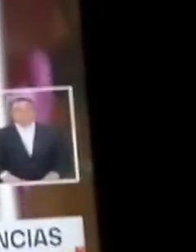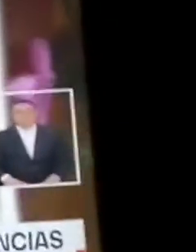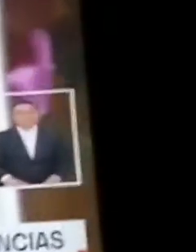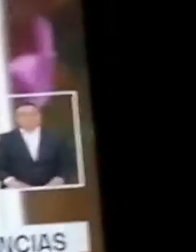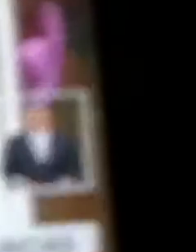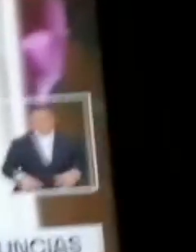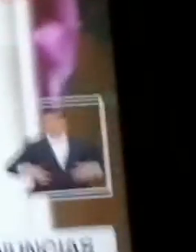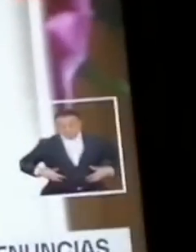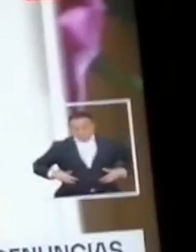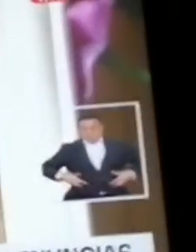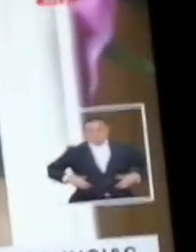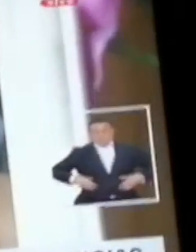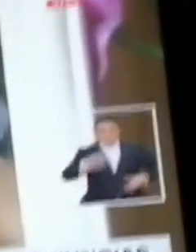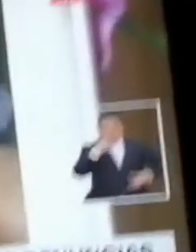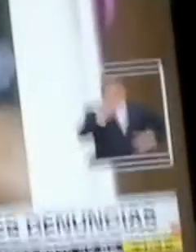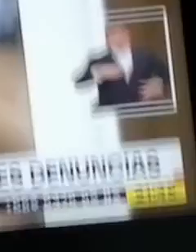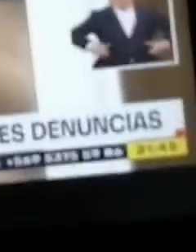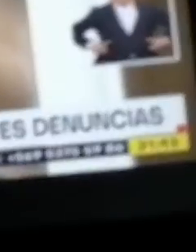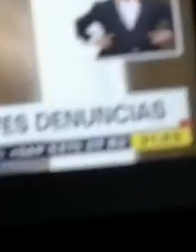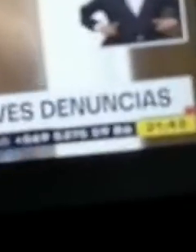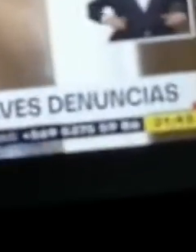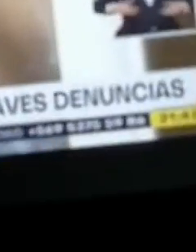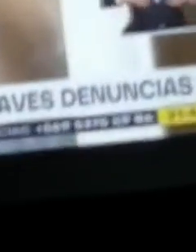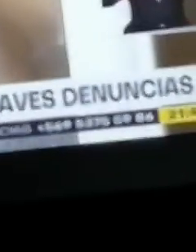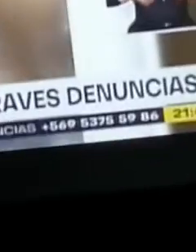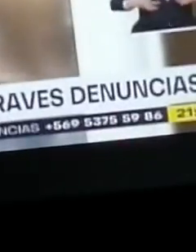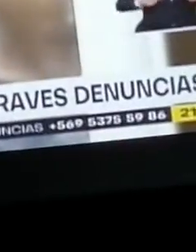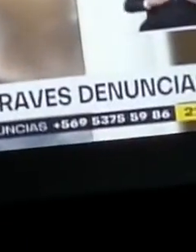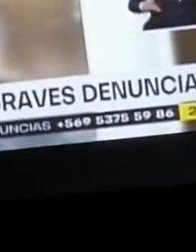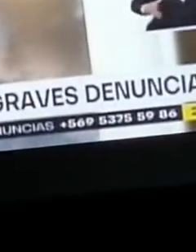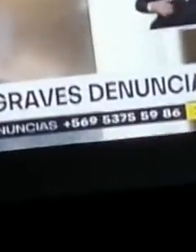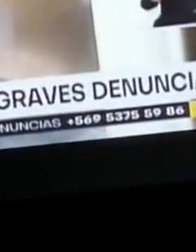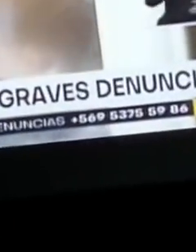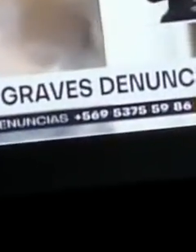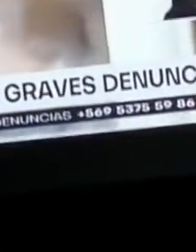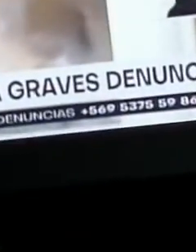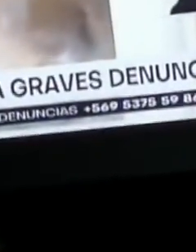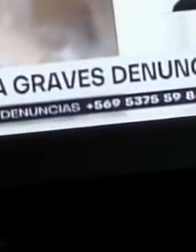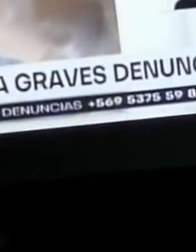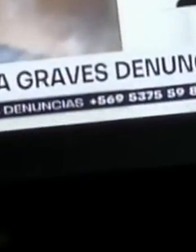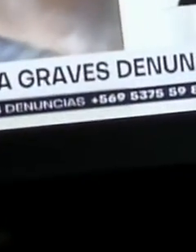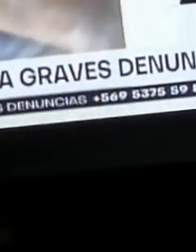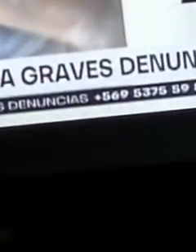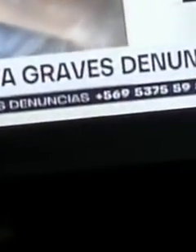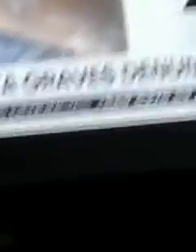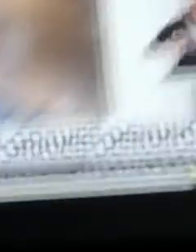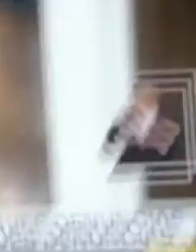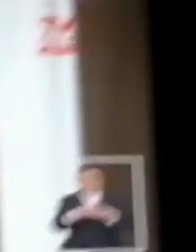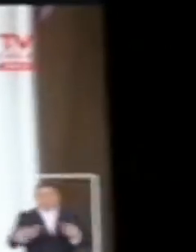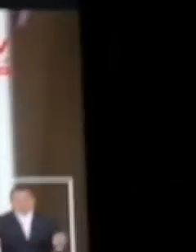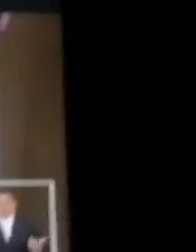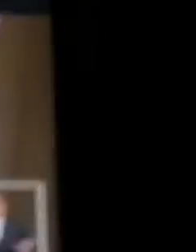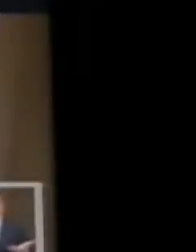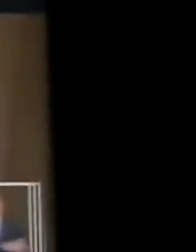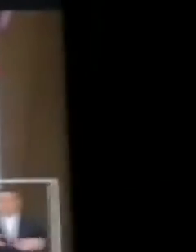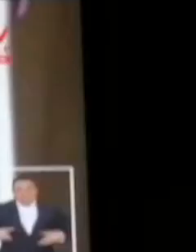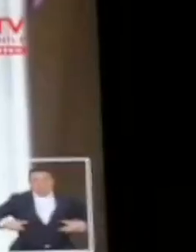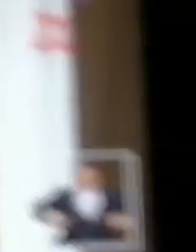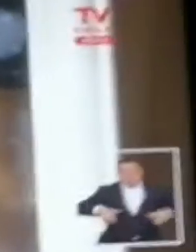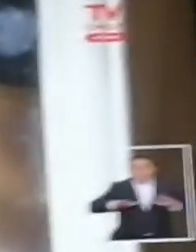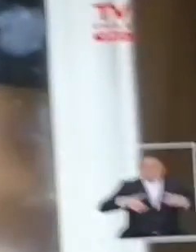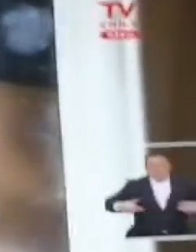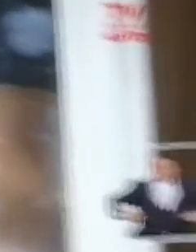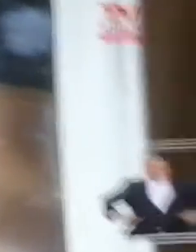es lipo. Esto no es una lipo. Siempre dijeron que me tocaron esta zona. Esto no me lo tocaron, o sea,